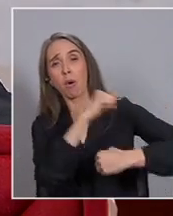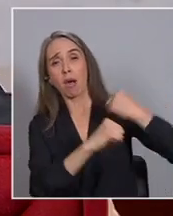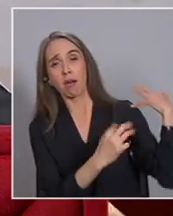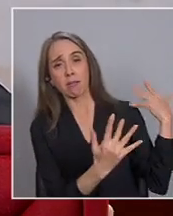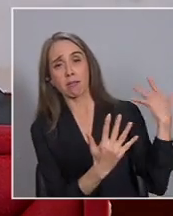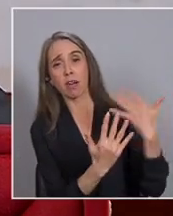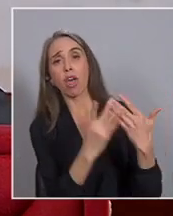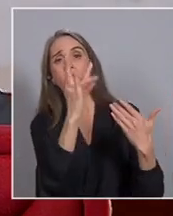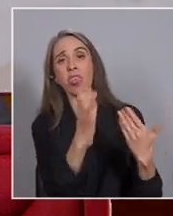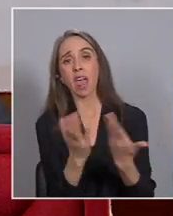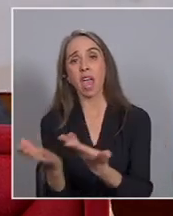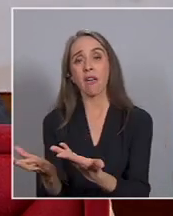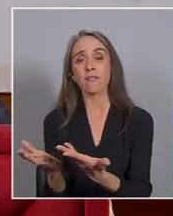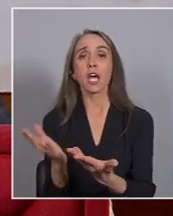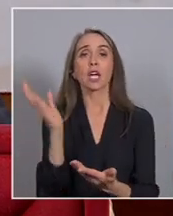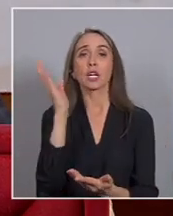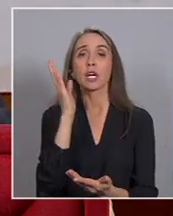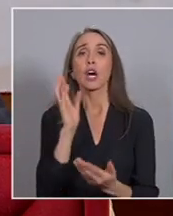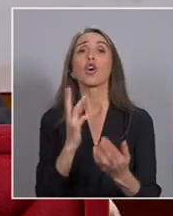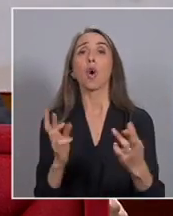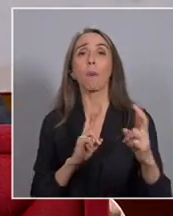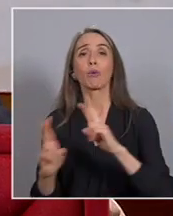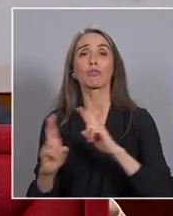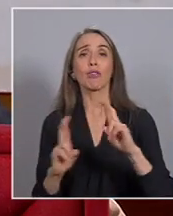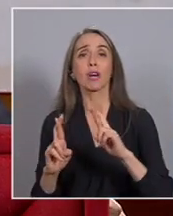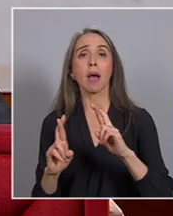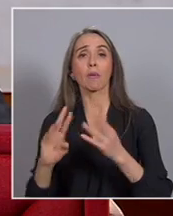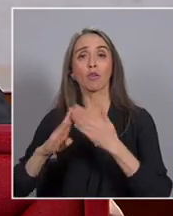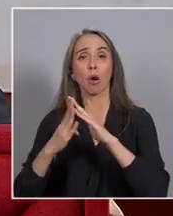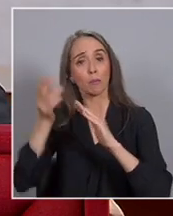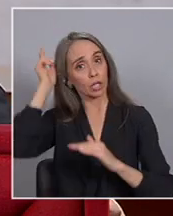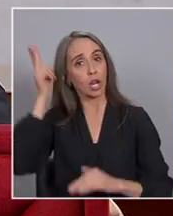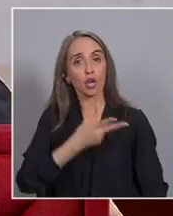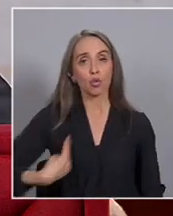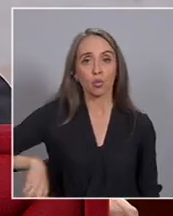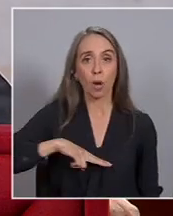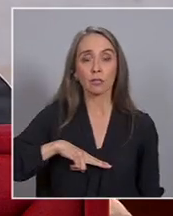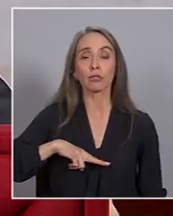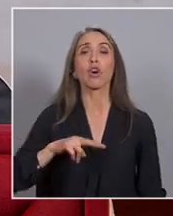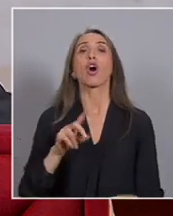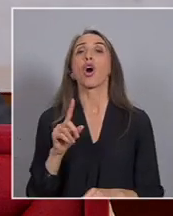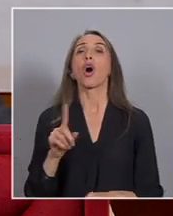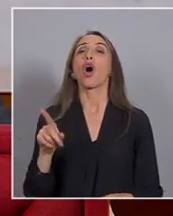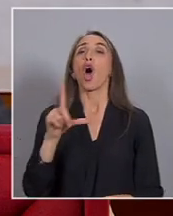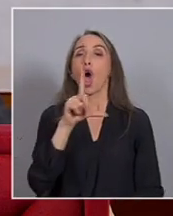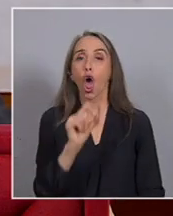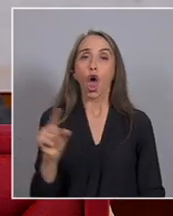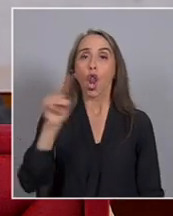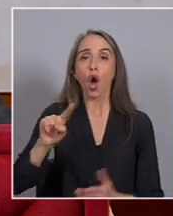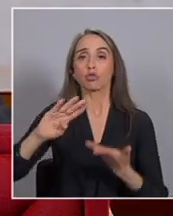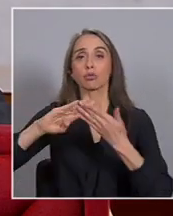arrastramos en materia de relación con nuestros pueblos indígenas, no con nuestros pueblos, con los pueblos indígenas.